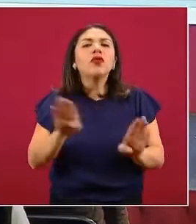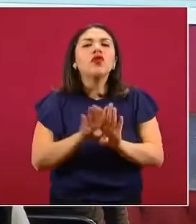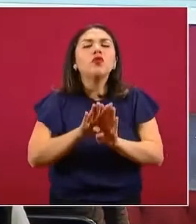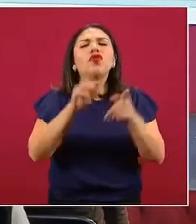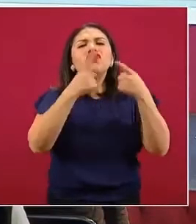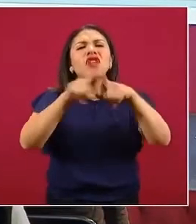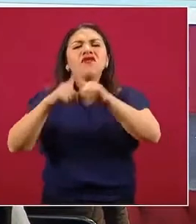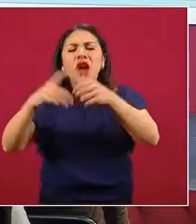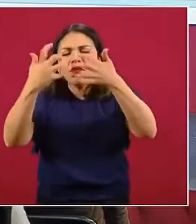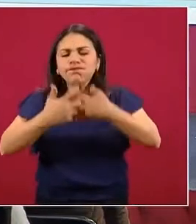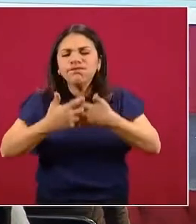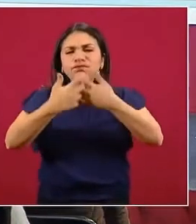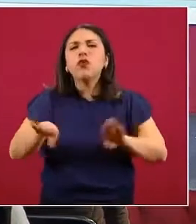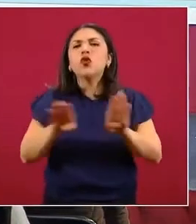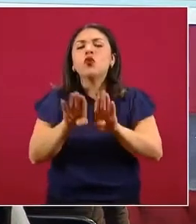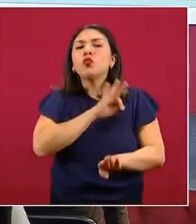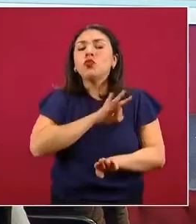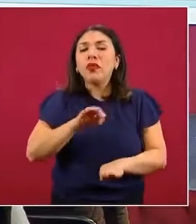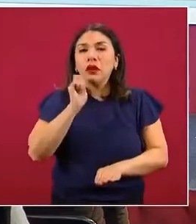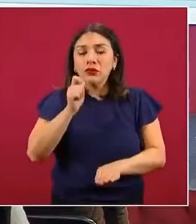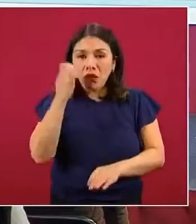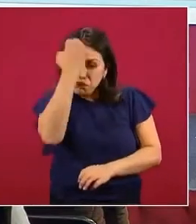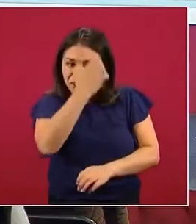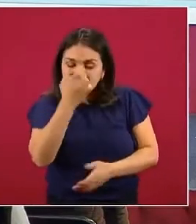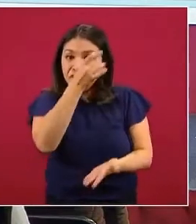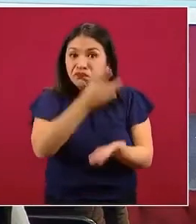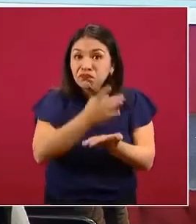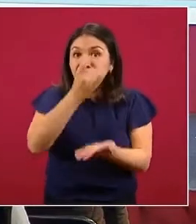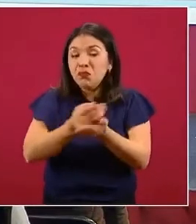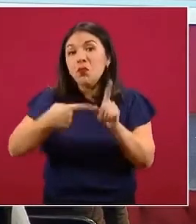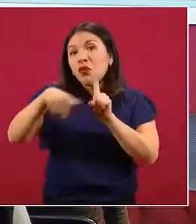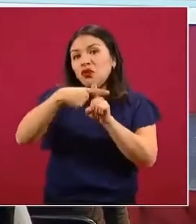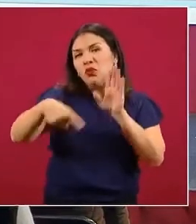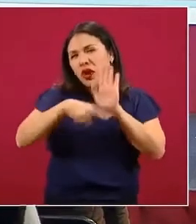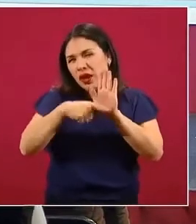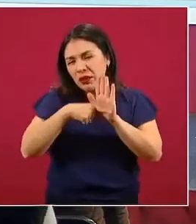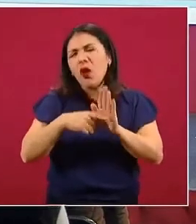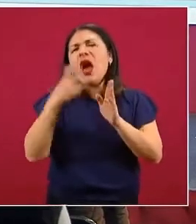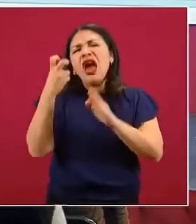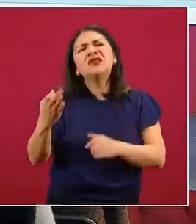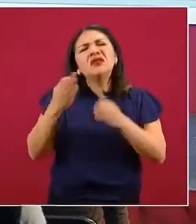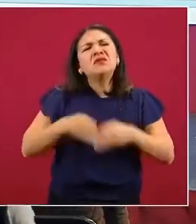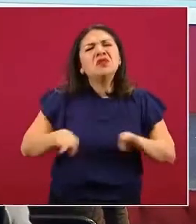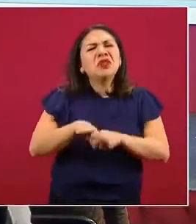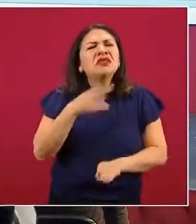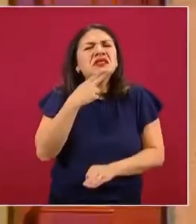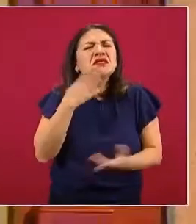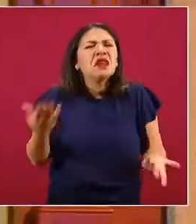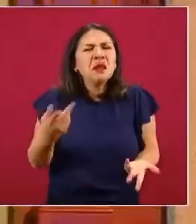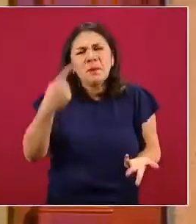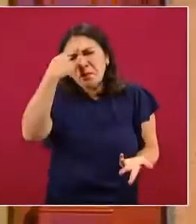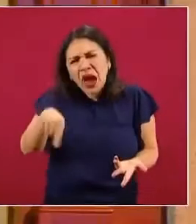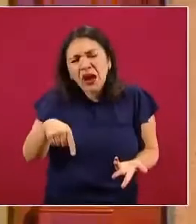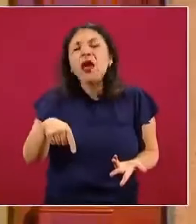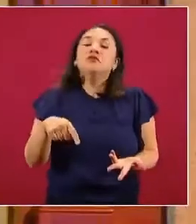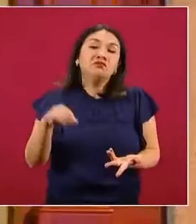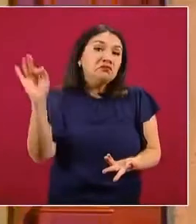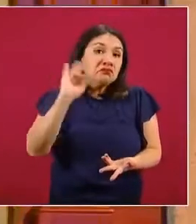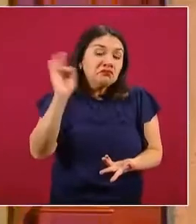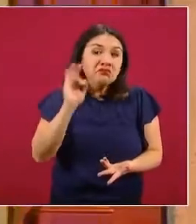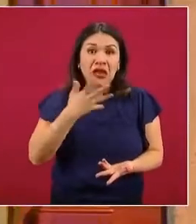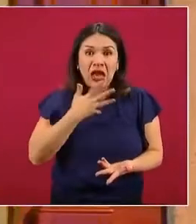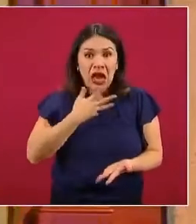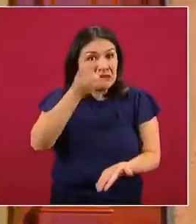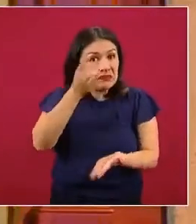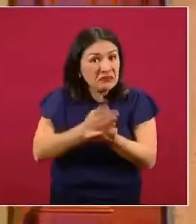diferentes mecanismos que nos llevan a poder confirmar los casos. ¿Y por qué es importante? Porque finalmente, independientemente de que se